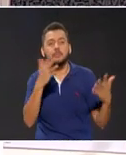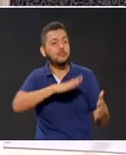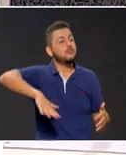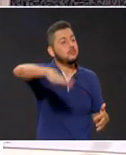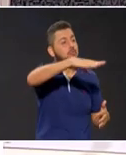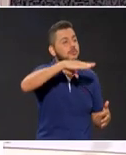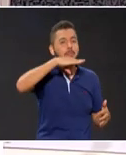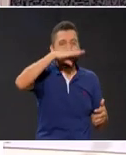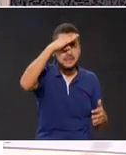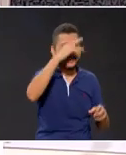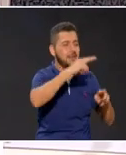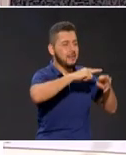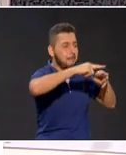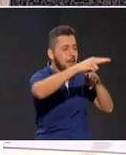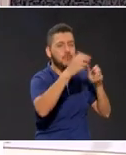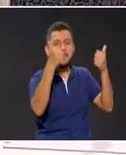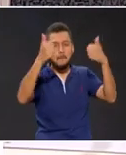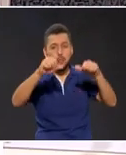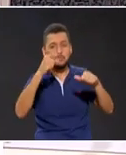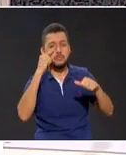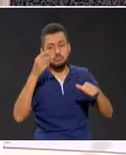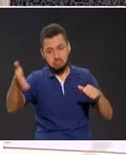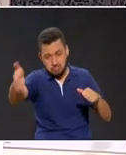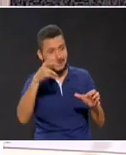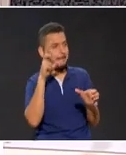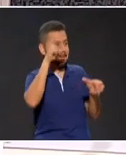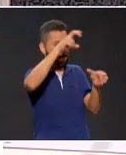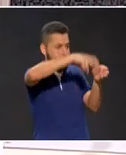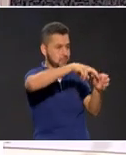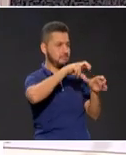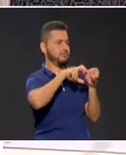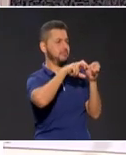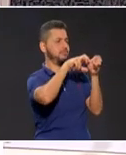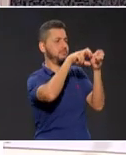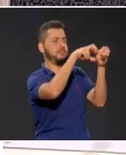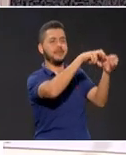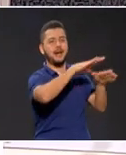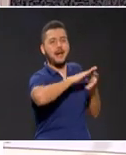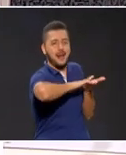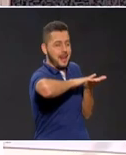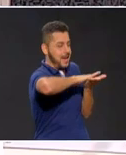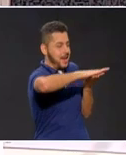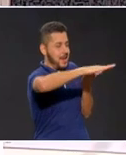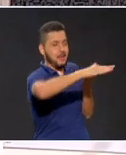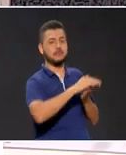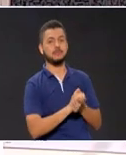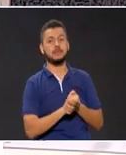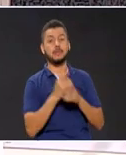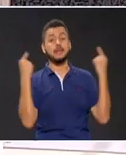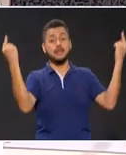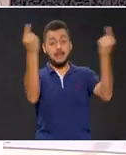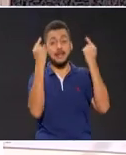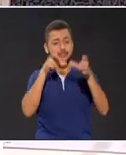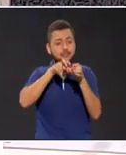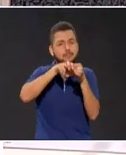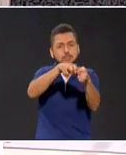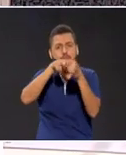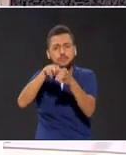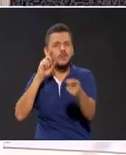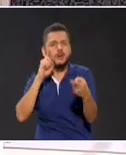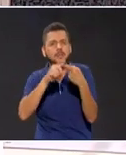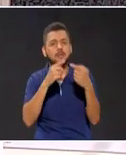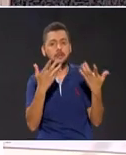movilizarse porque llegará más rápido a todos los destinos. Es simplemente eso. Un transporte público eficiente, organizado y